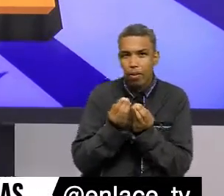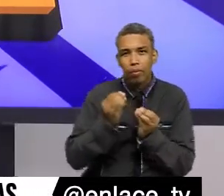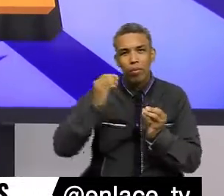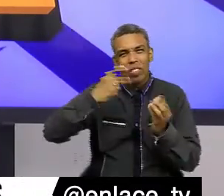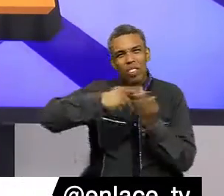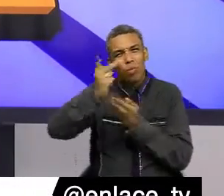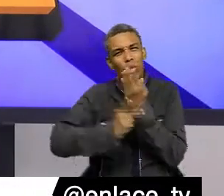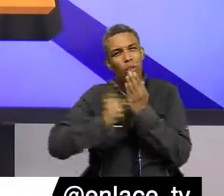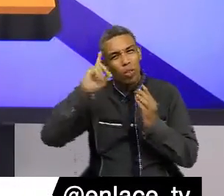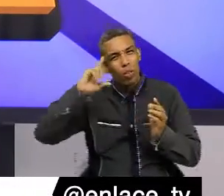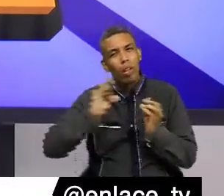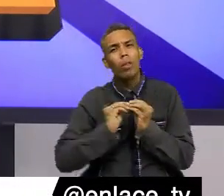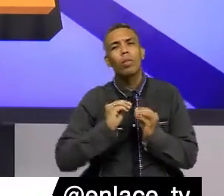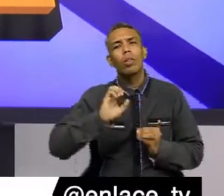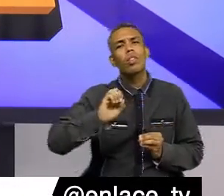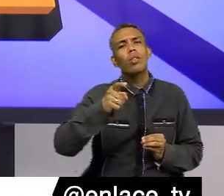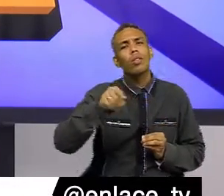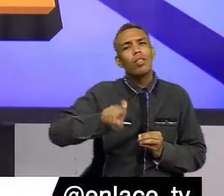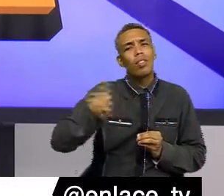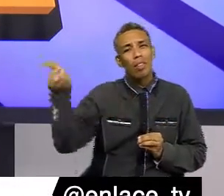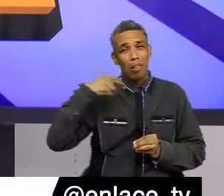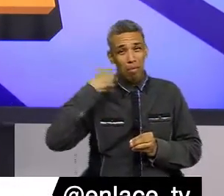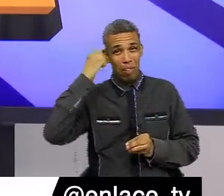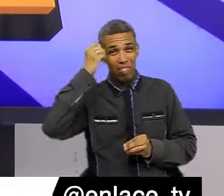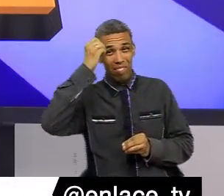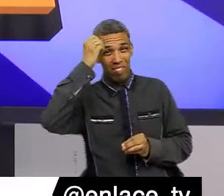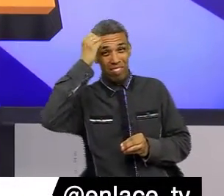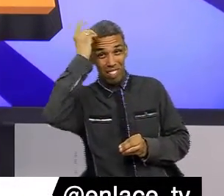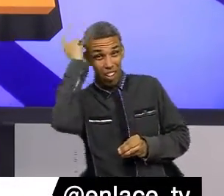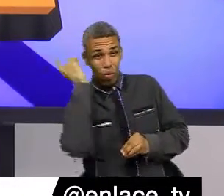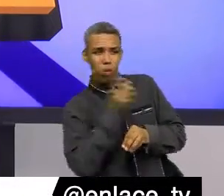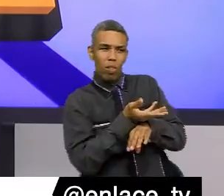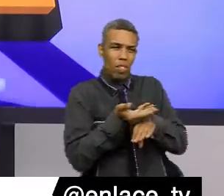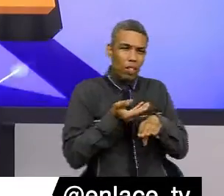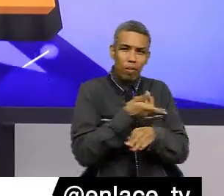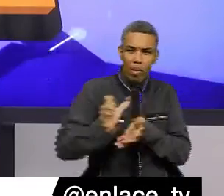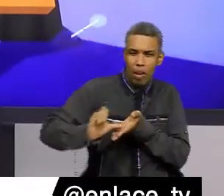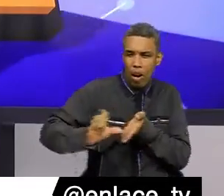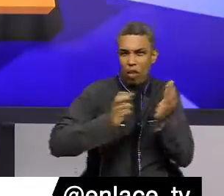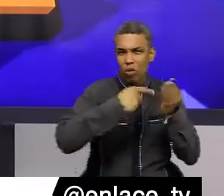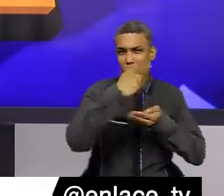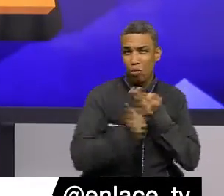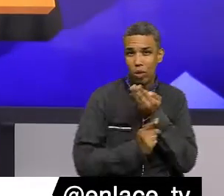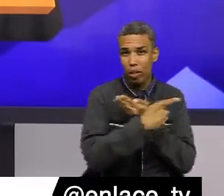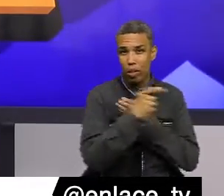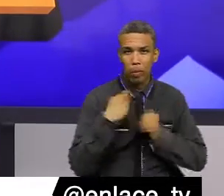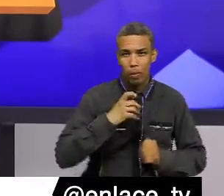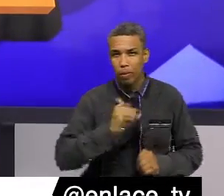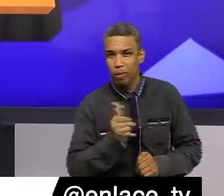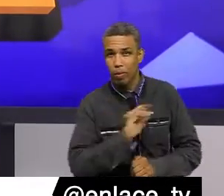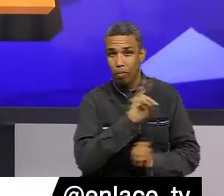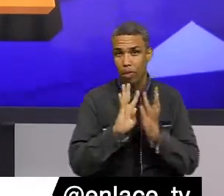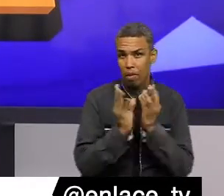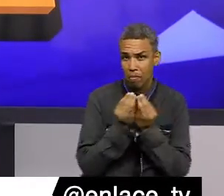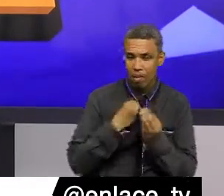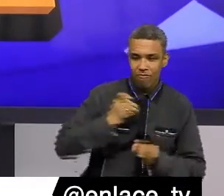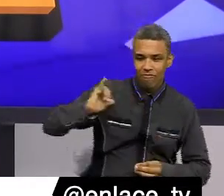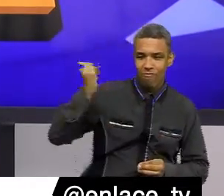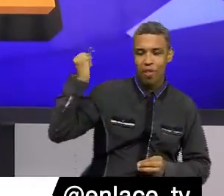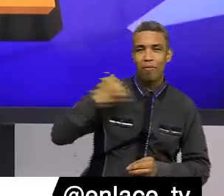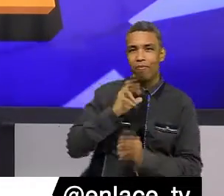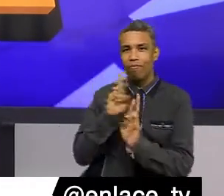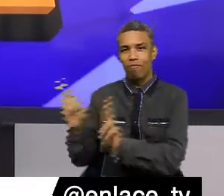este año. Esta semana se espera que la iniciativa sea debatida en la plenaria del Consejo Municipal. Hay expectativa por el futuro de este proyecto.